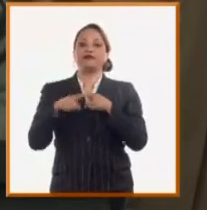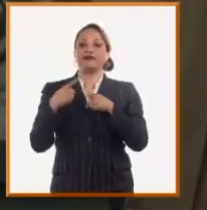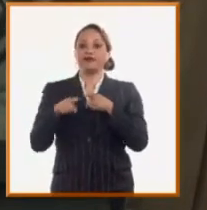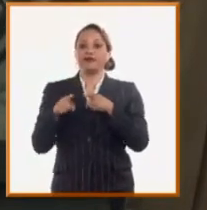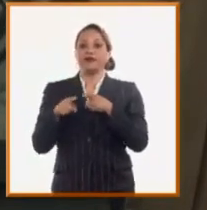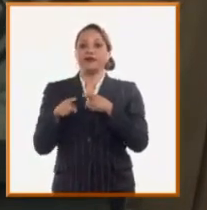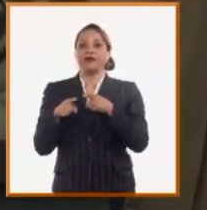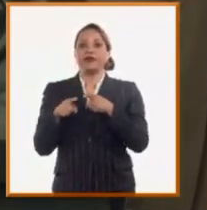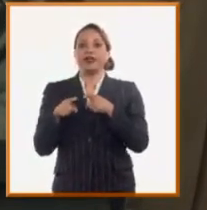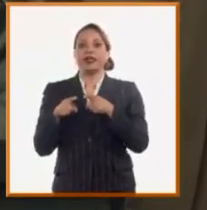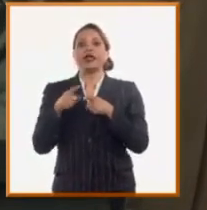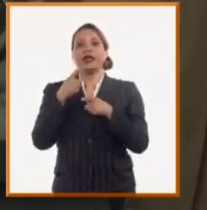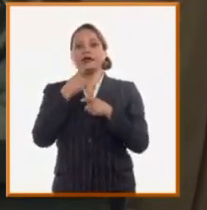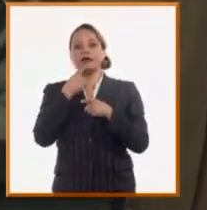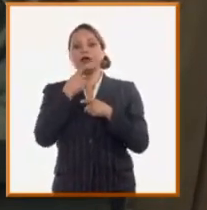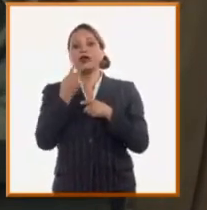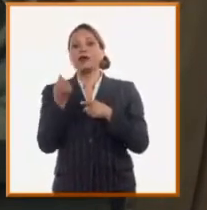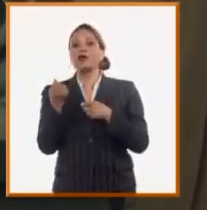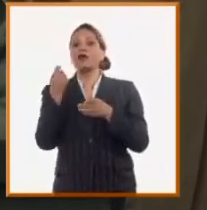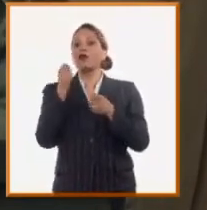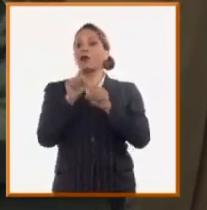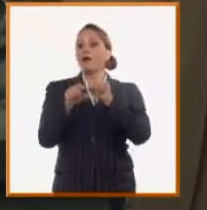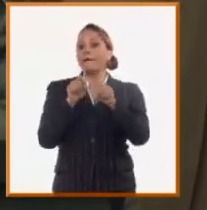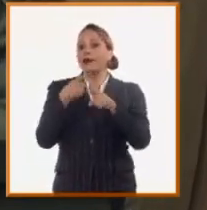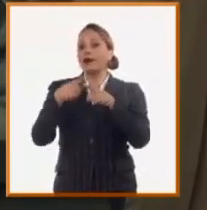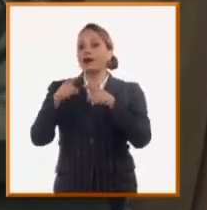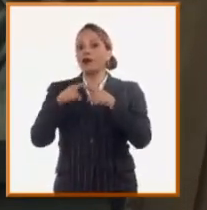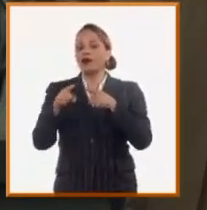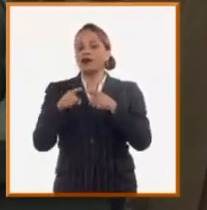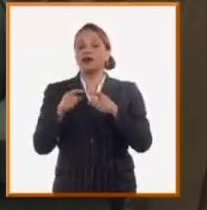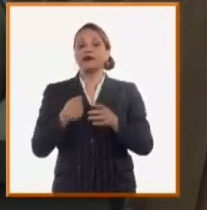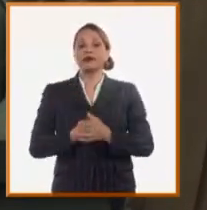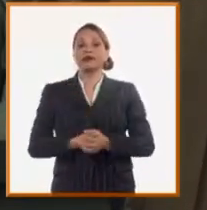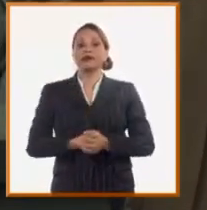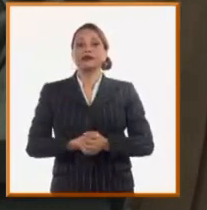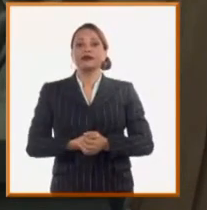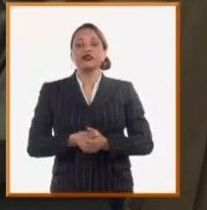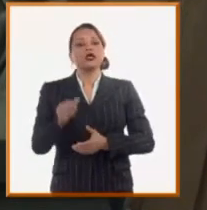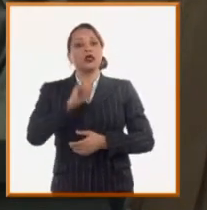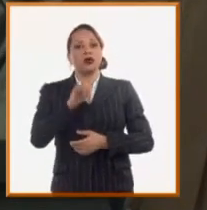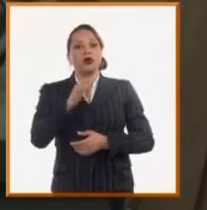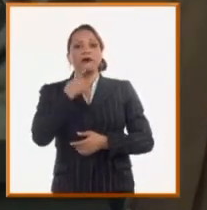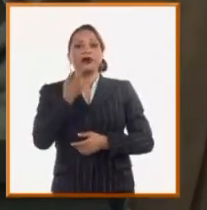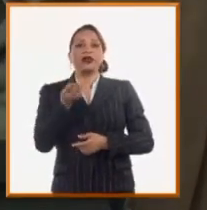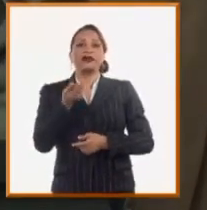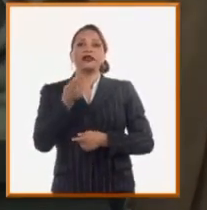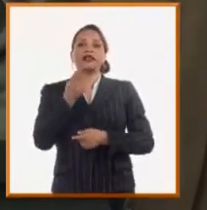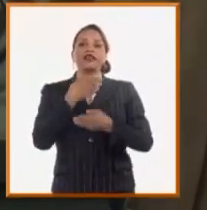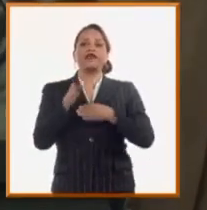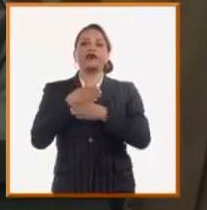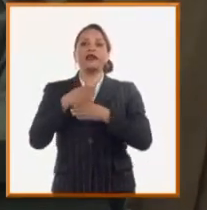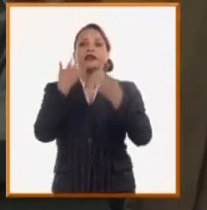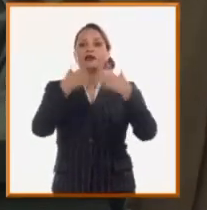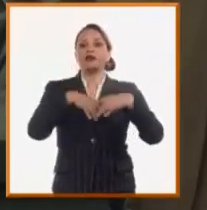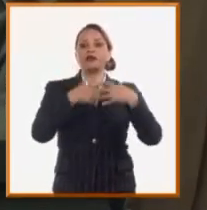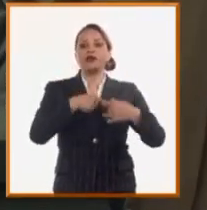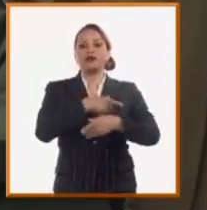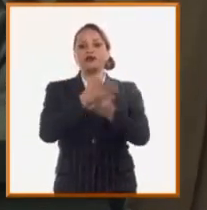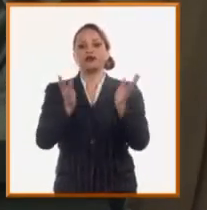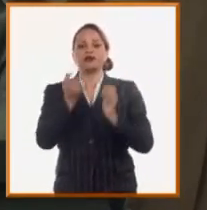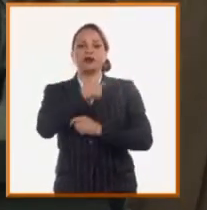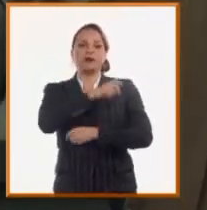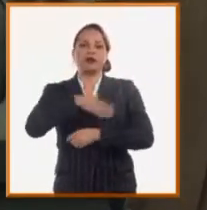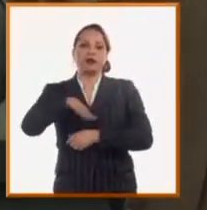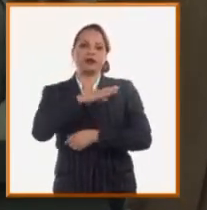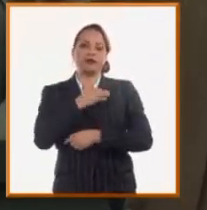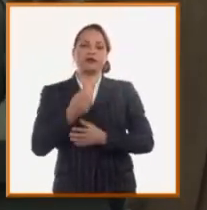mantener insumos a las principales producciones de bienes y servicios y también para ofertar un grupo de producciones a la población. Podíamos